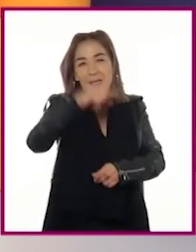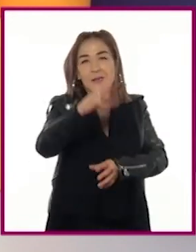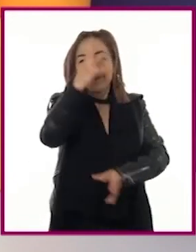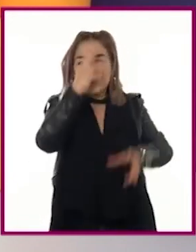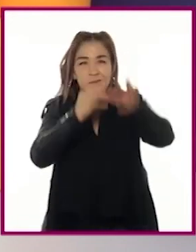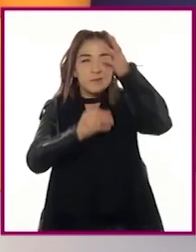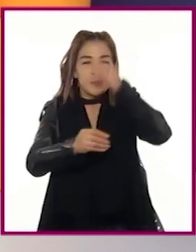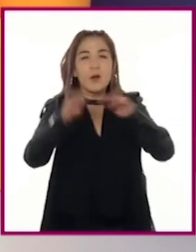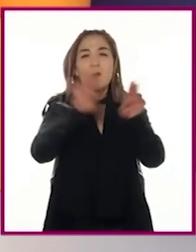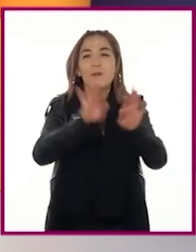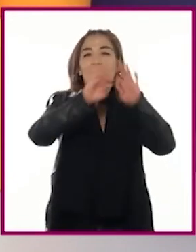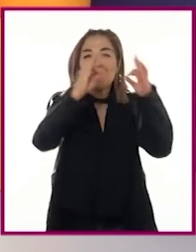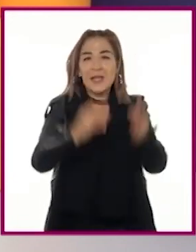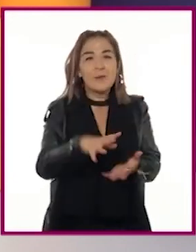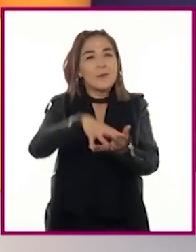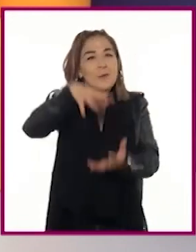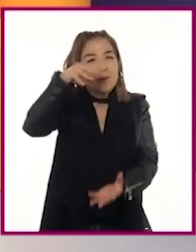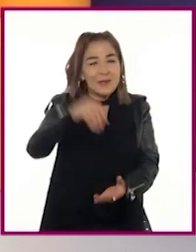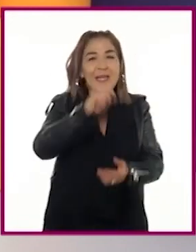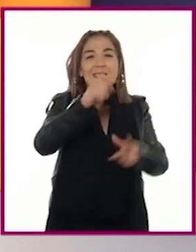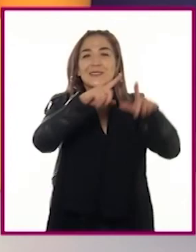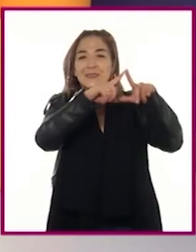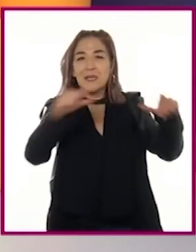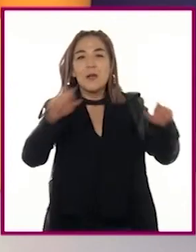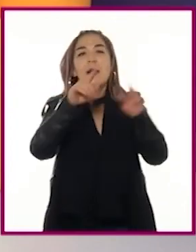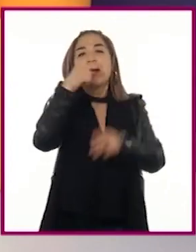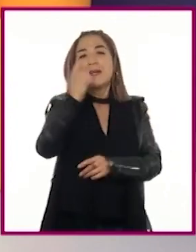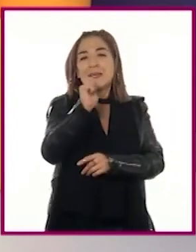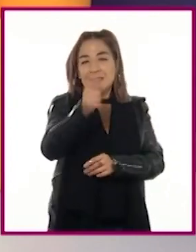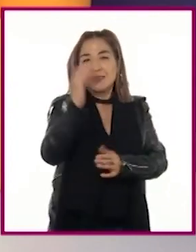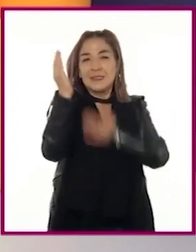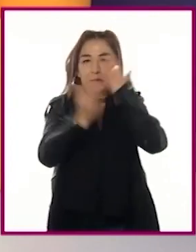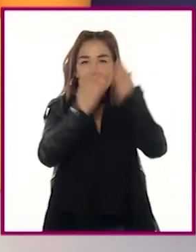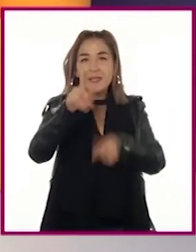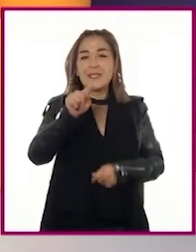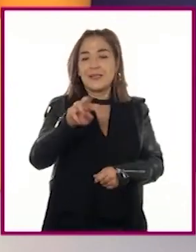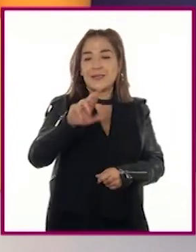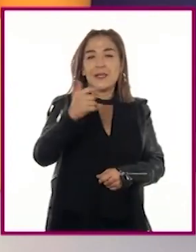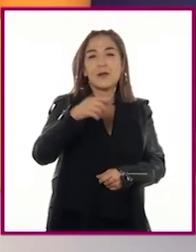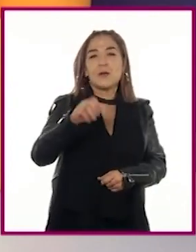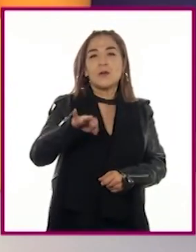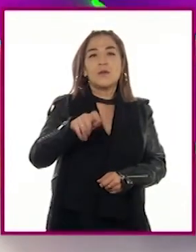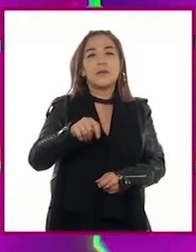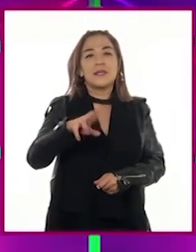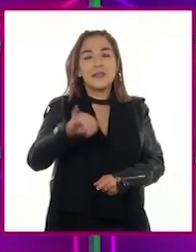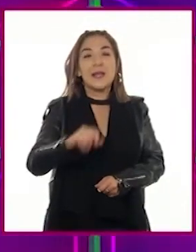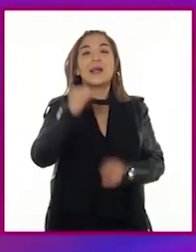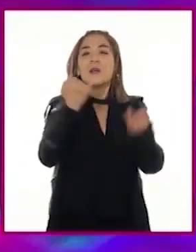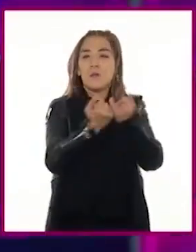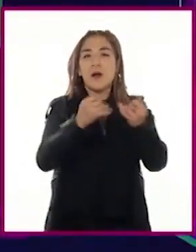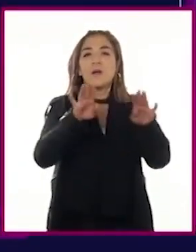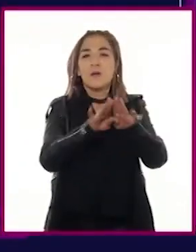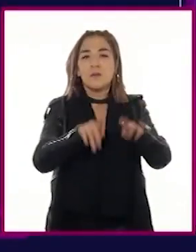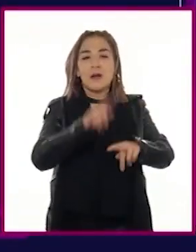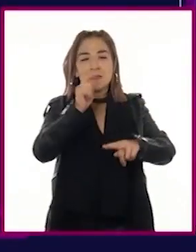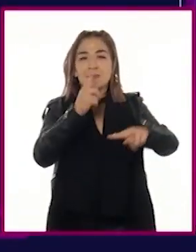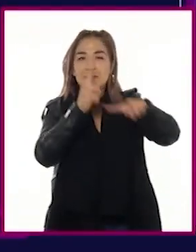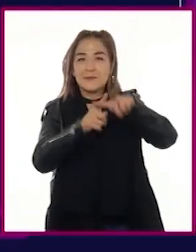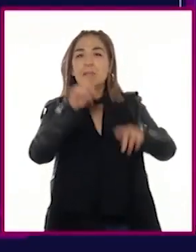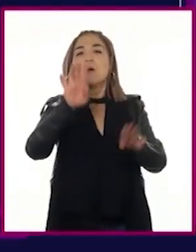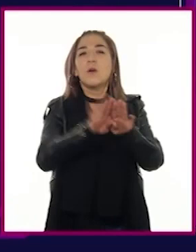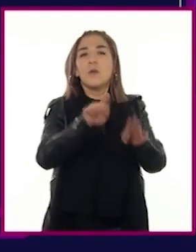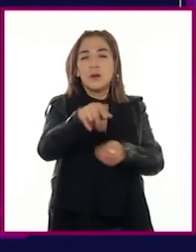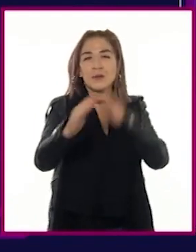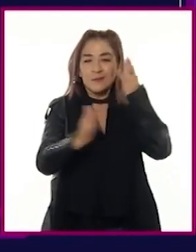aprendizajes geométricos posteriores, como en el estudio de la trigonometría y del plano cartesiano. En el estudio